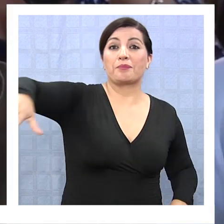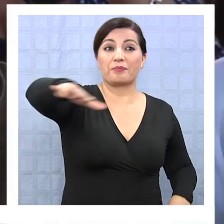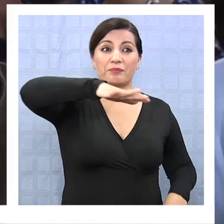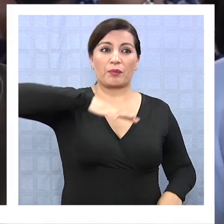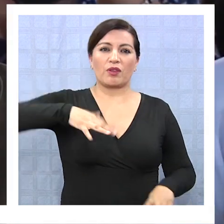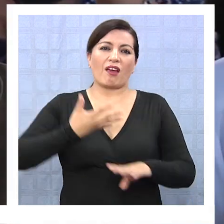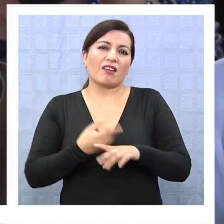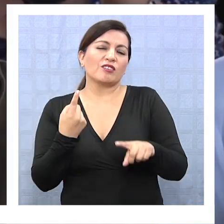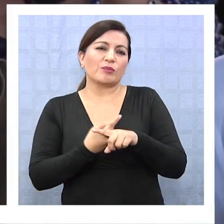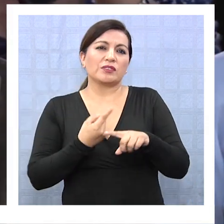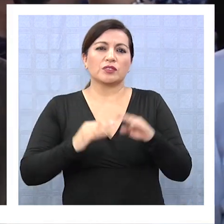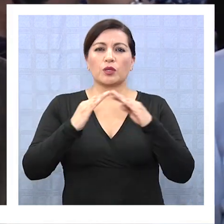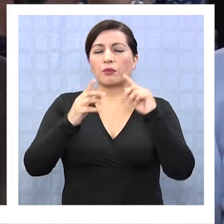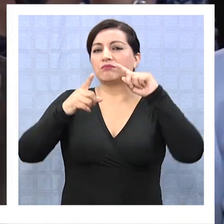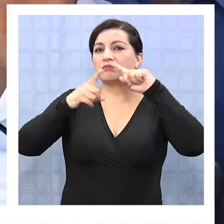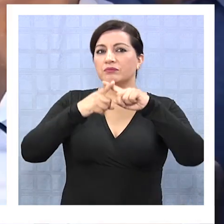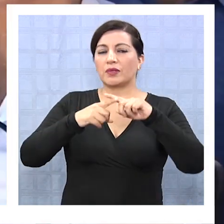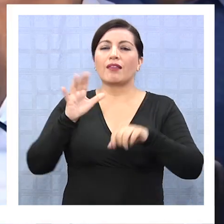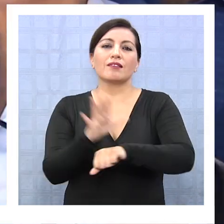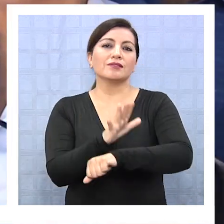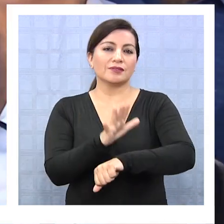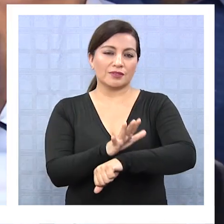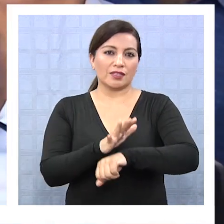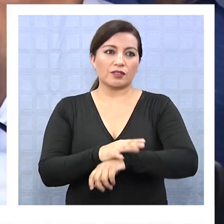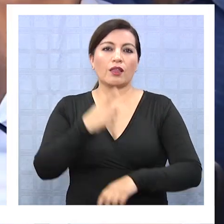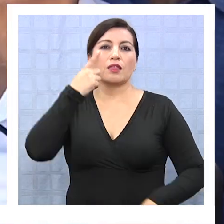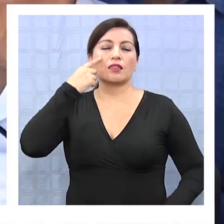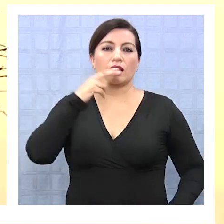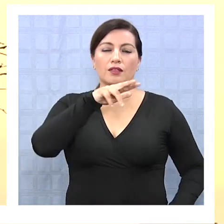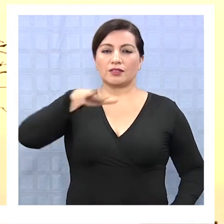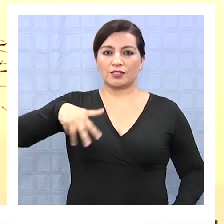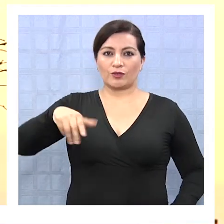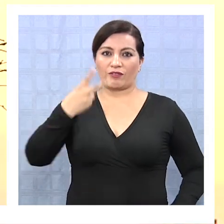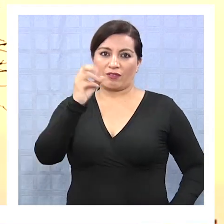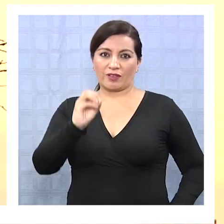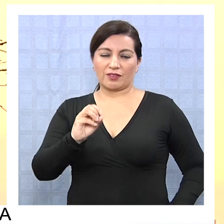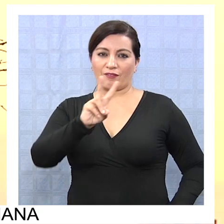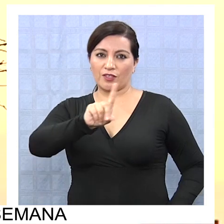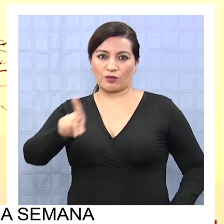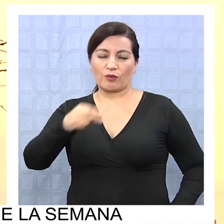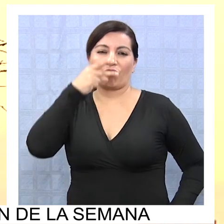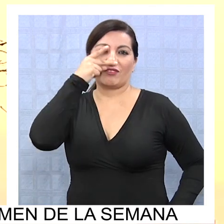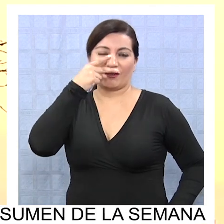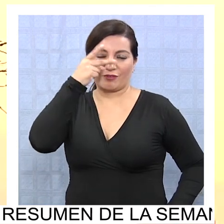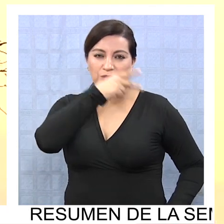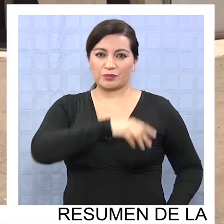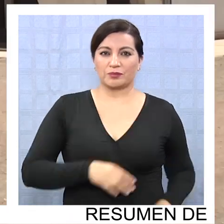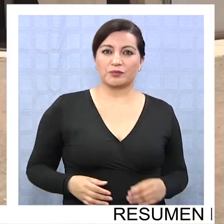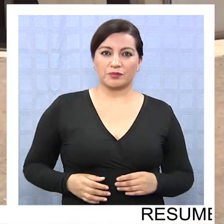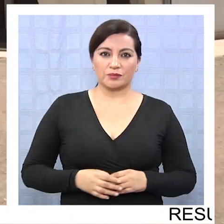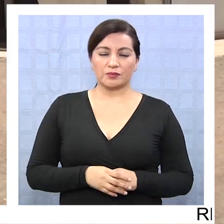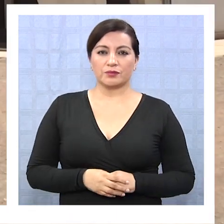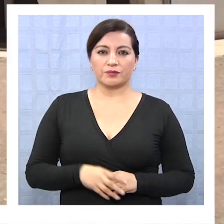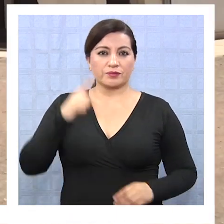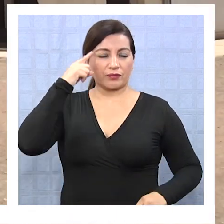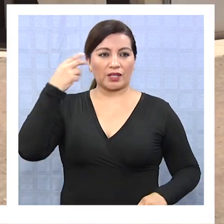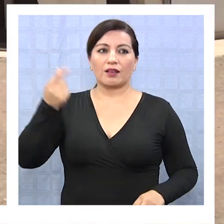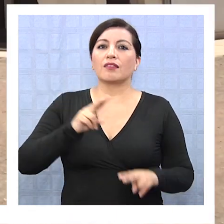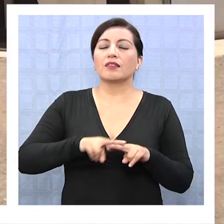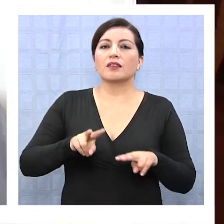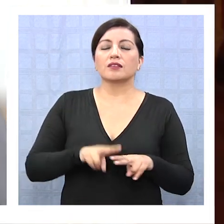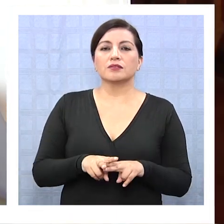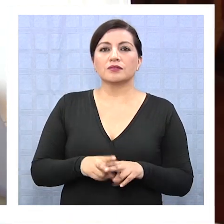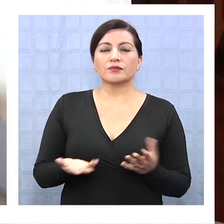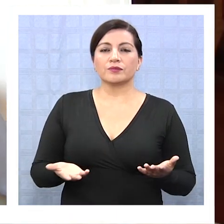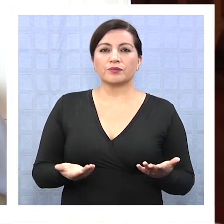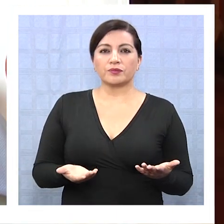que cobija conversatorio, misa del recuerdo y teatro los días 19, 20 y 21 de noviembre. La